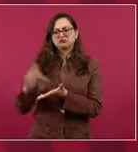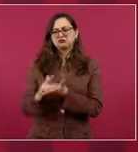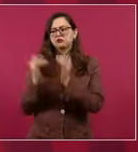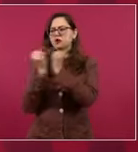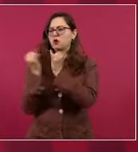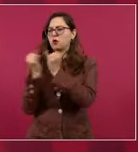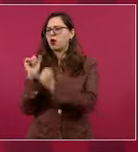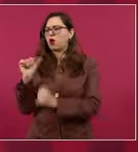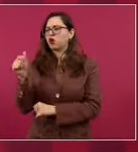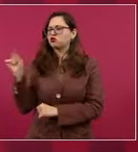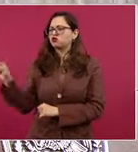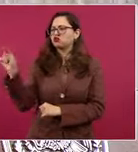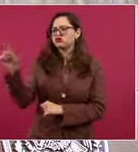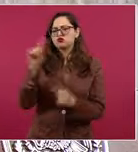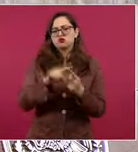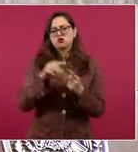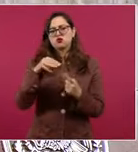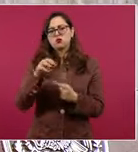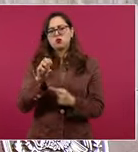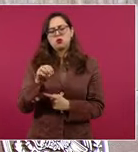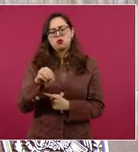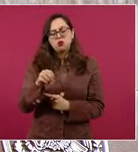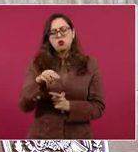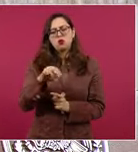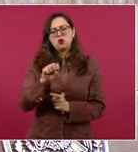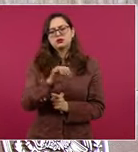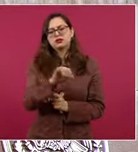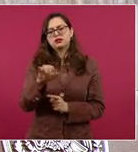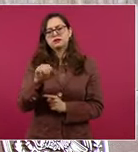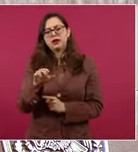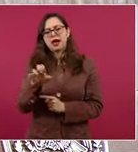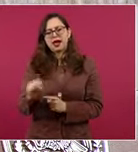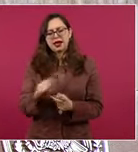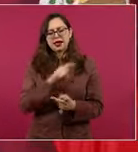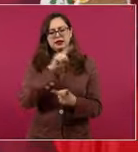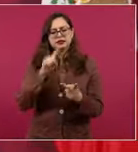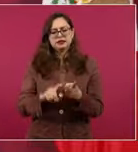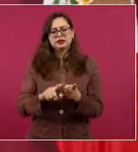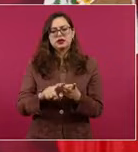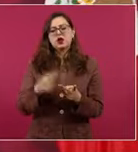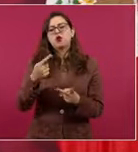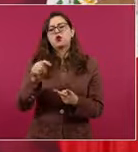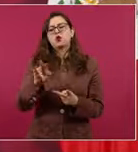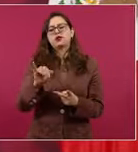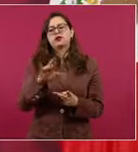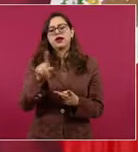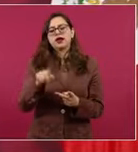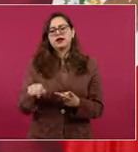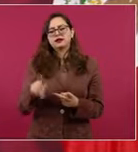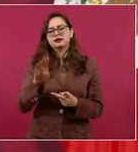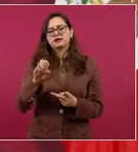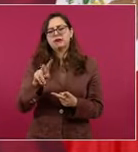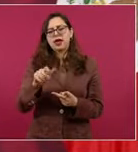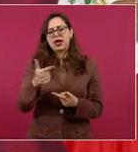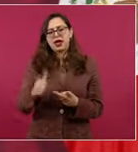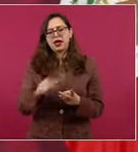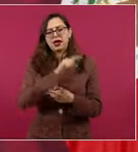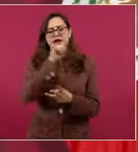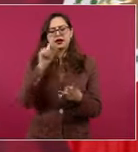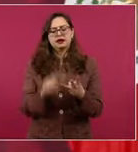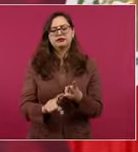Monsiváis, Hugo Gutiérrez Vega, José María Pérez